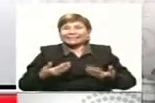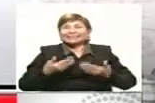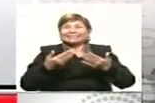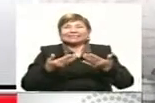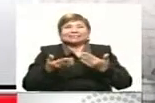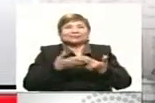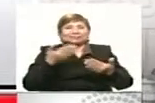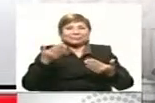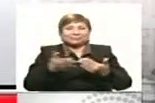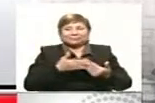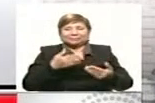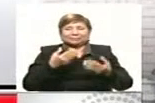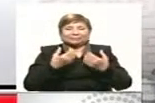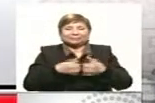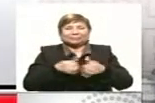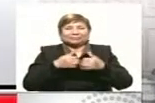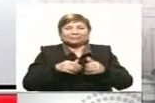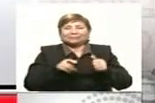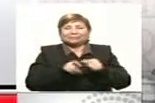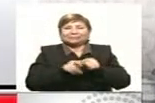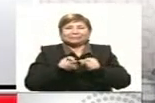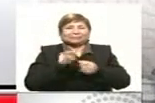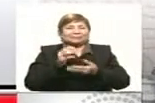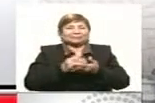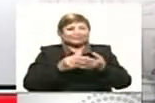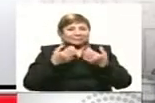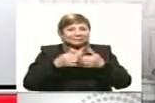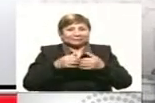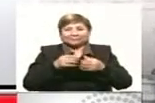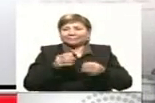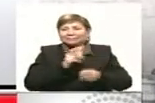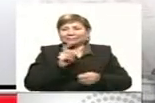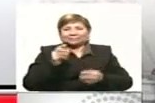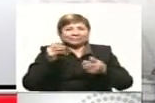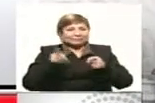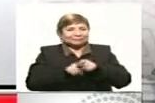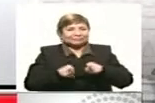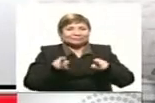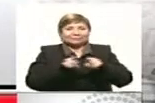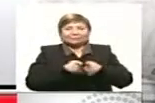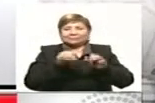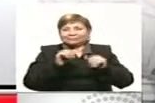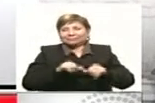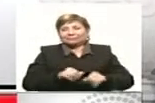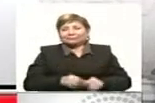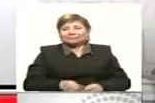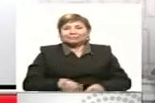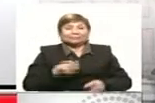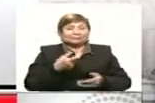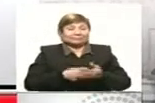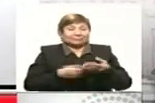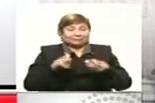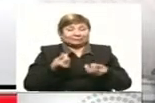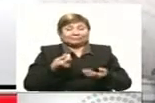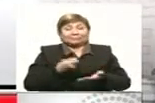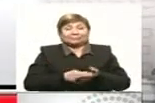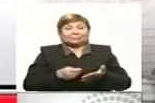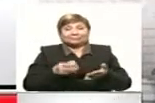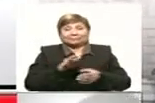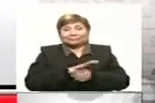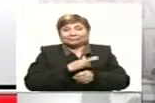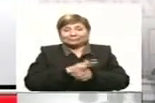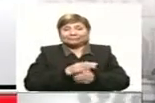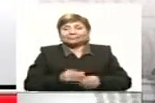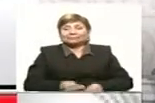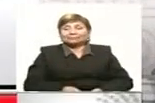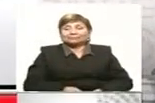más facilidades a las empresas a recuperarse como empresas y entonces a no caer en la morosidad. Este rubro es para cubrir las garantías, ¿no?